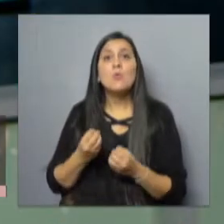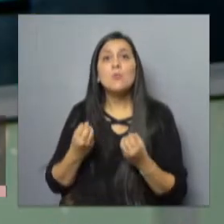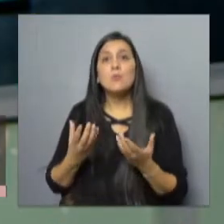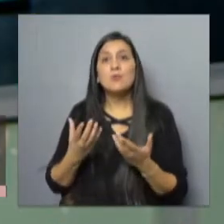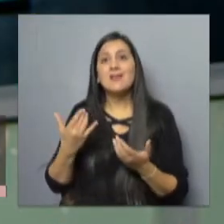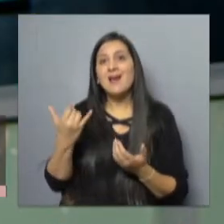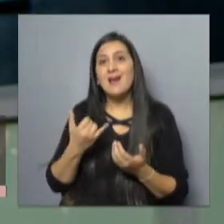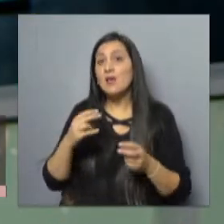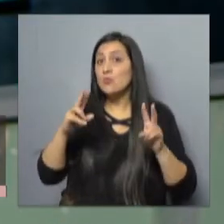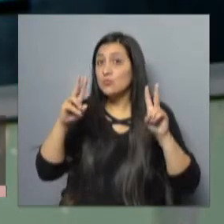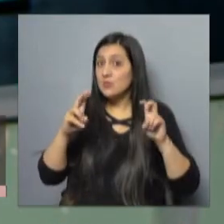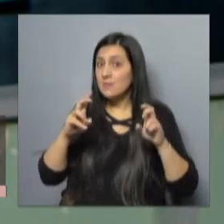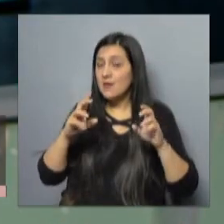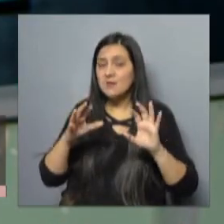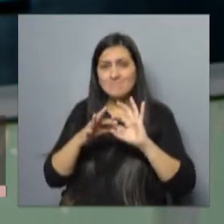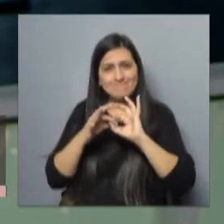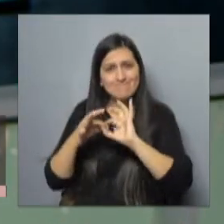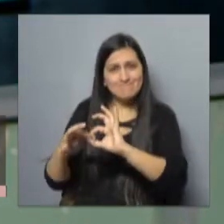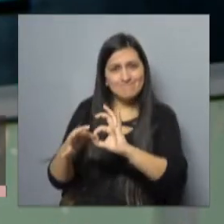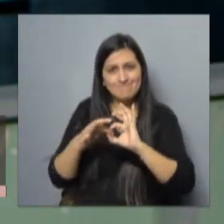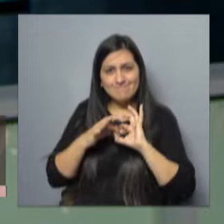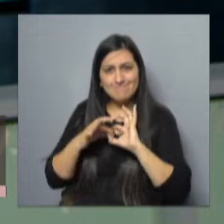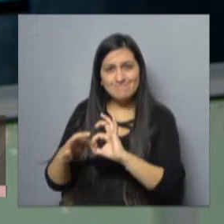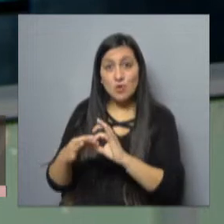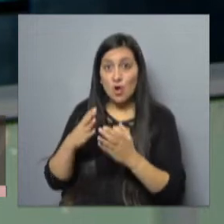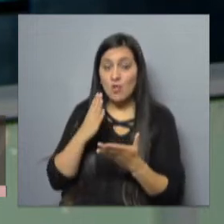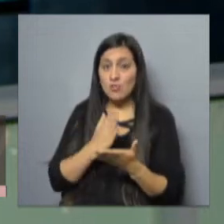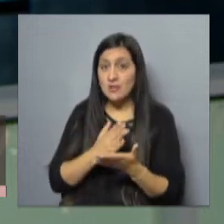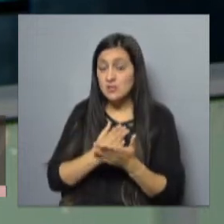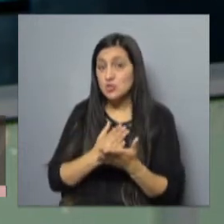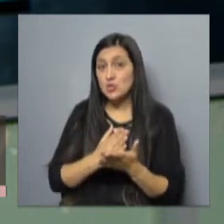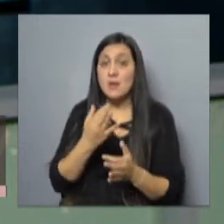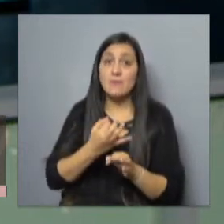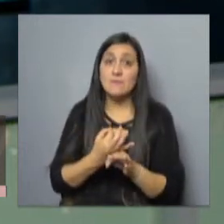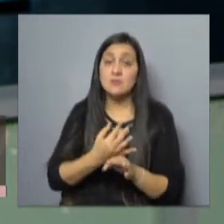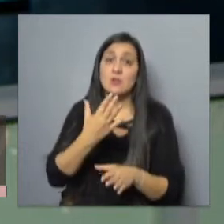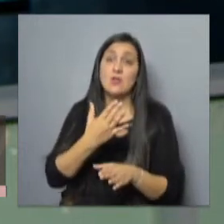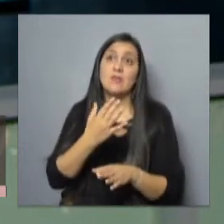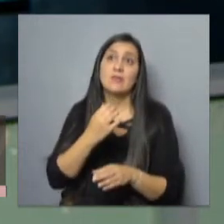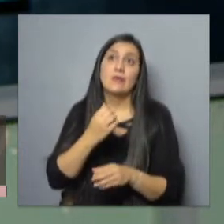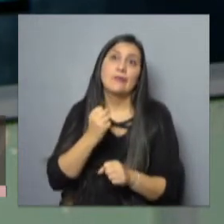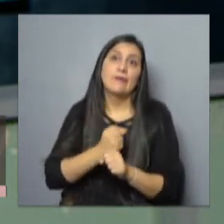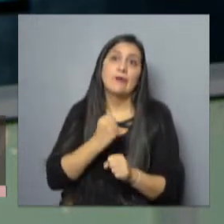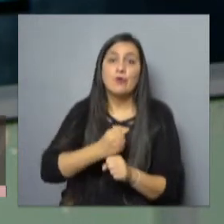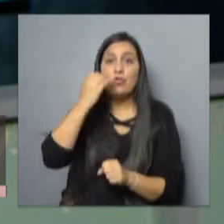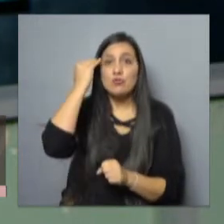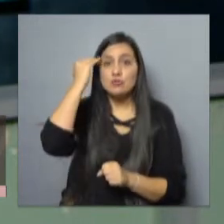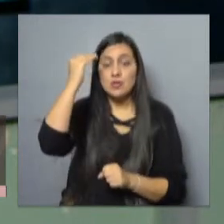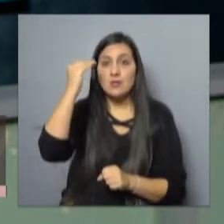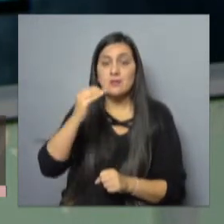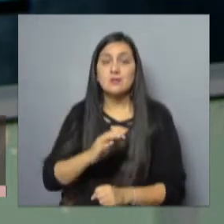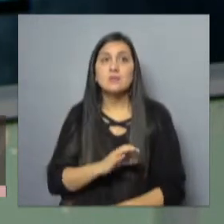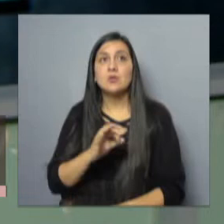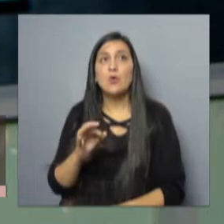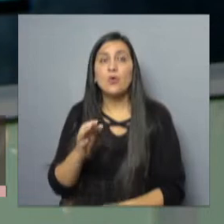diríamos estrechamente vinculado con los derechos a la profesionalidad de los trabajadores docentes a la percepción de una